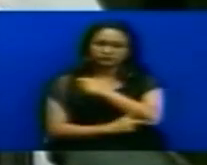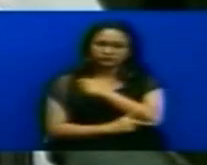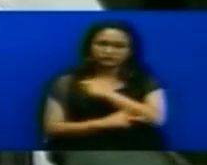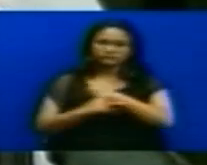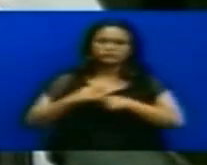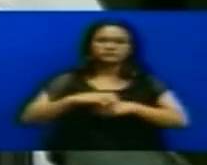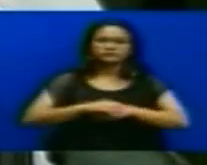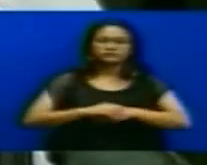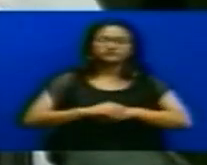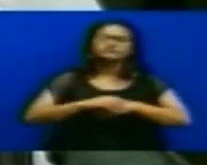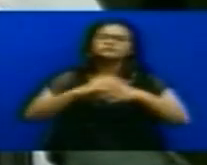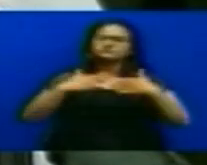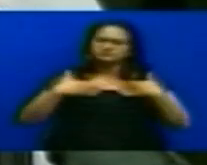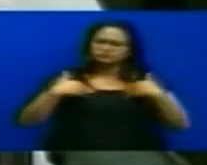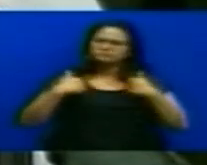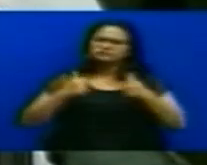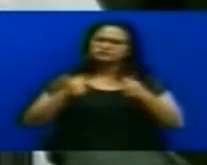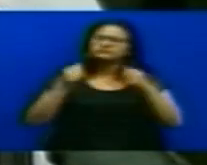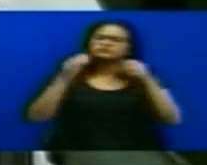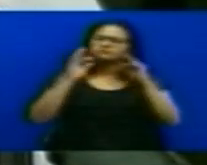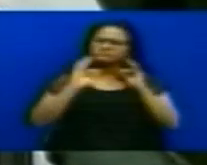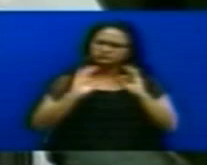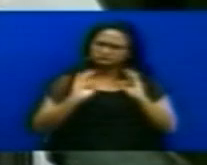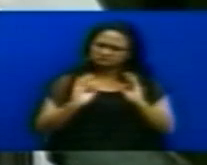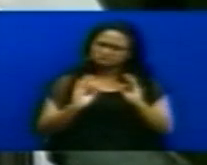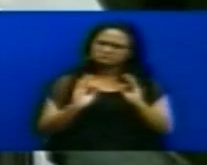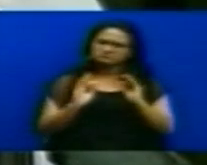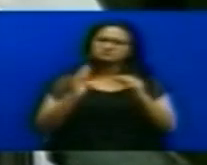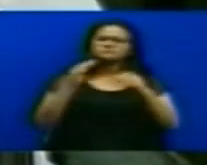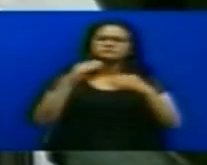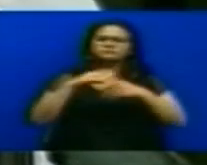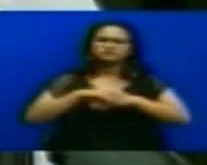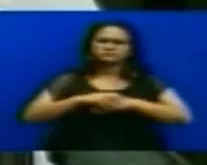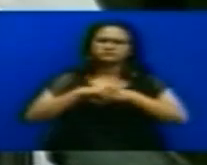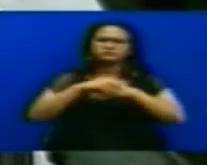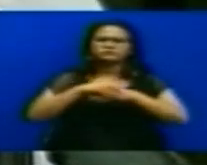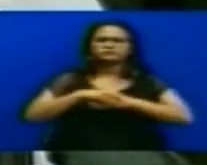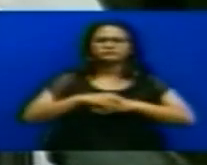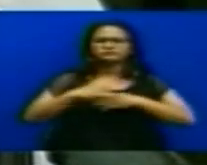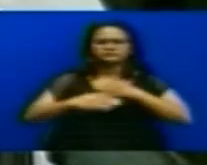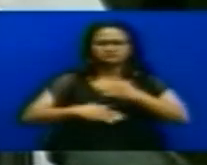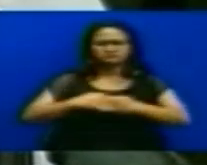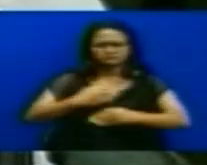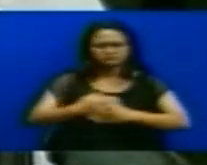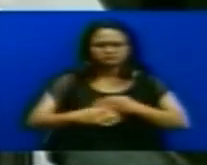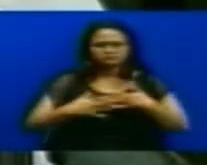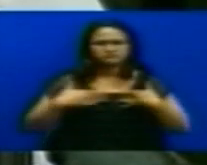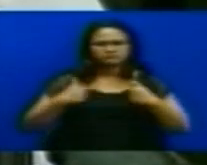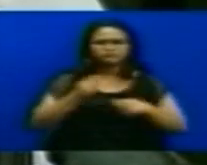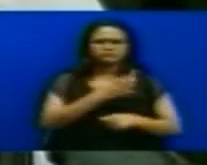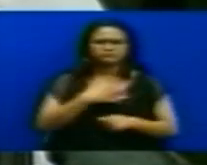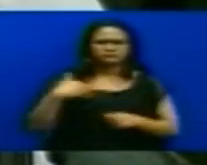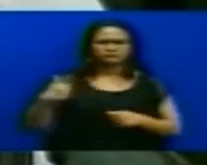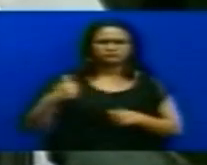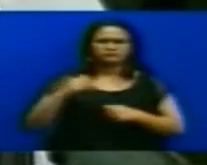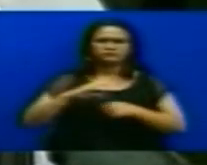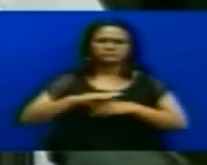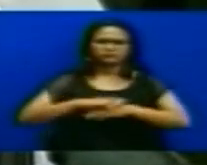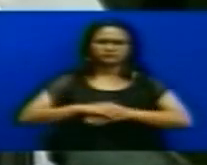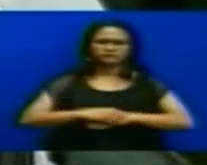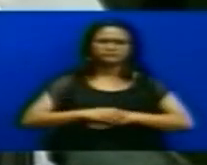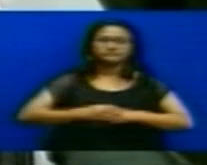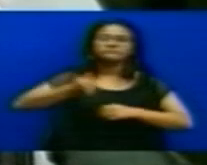estable, atendido y en vías de recuperación. El día de ayer